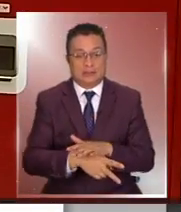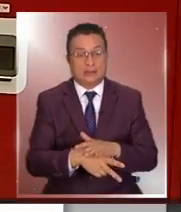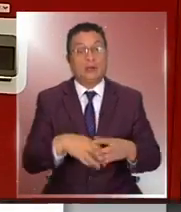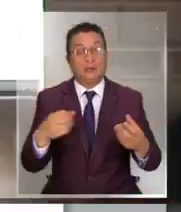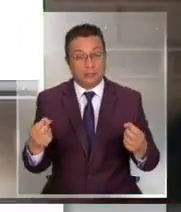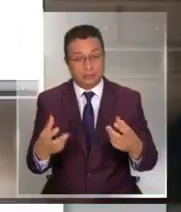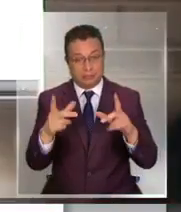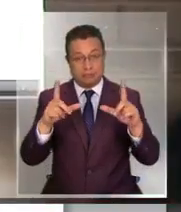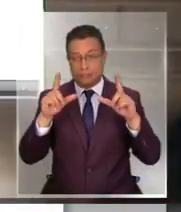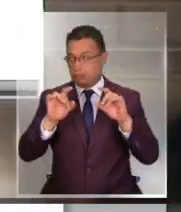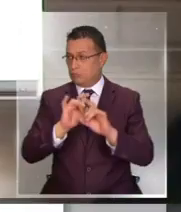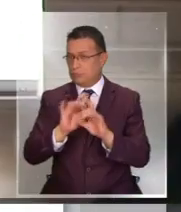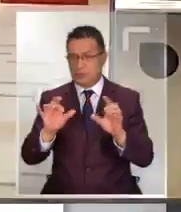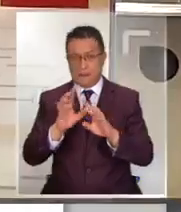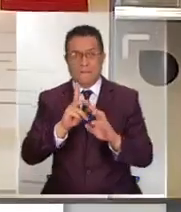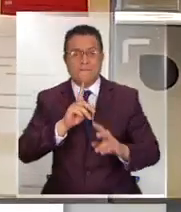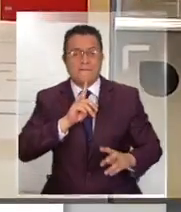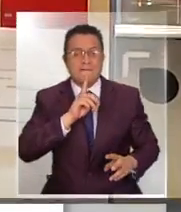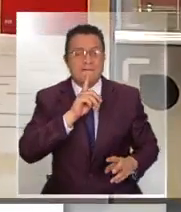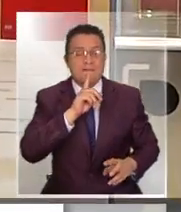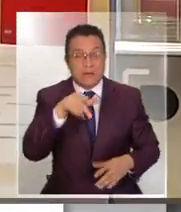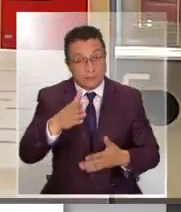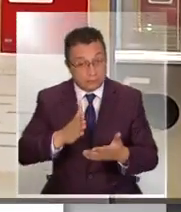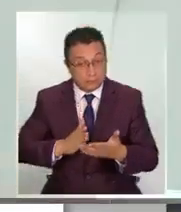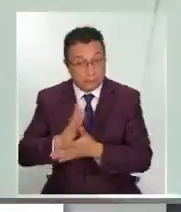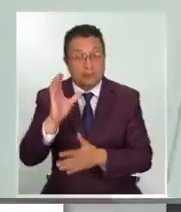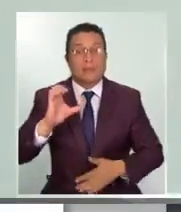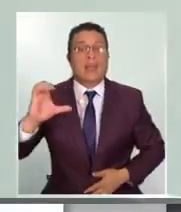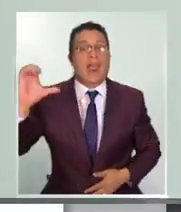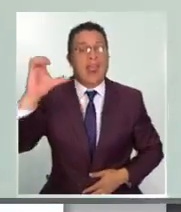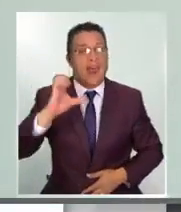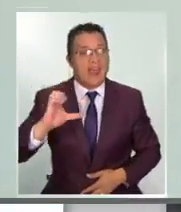Santiago está afinando los últimos detalles para debutar en enero.